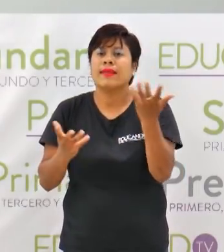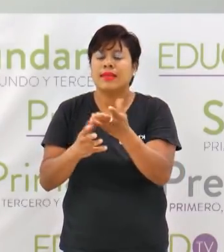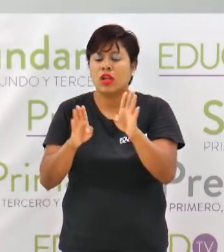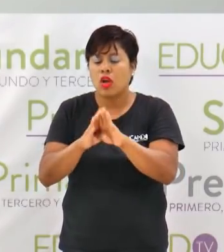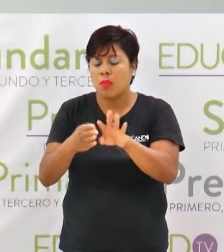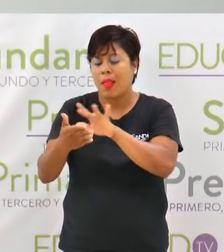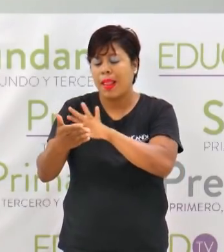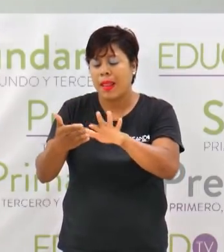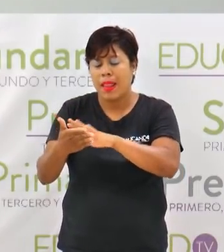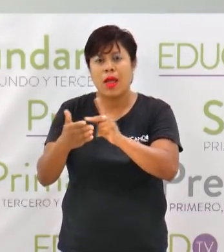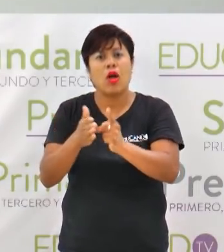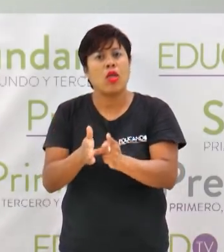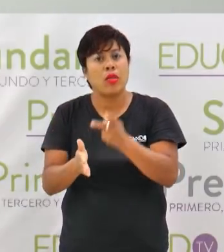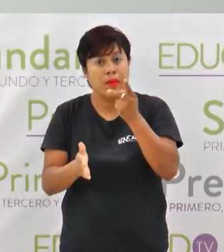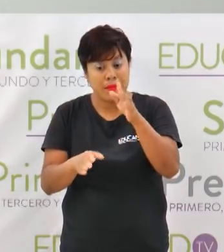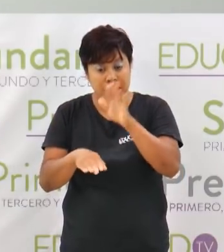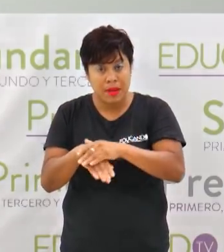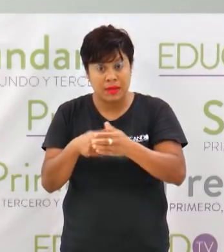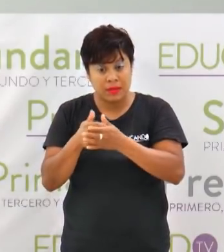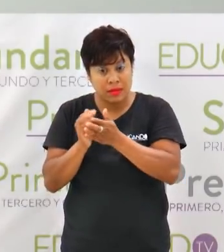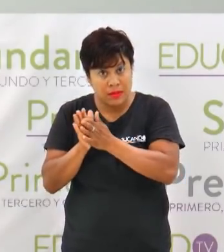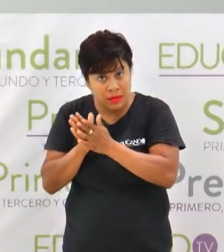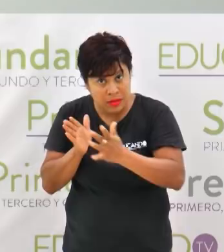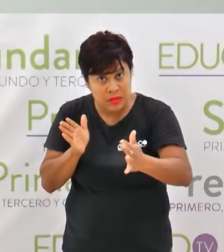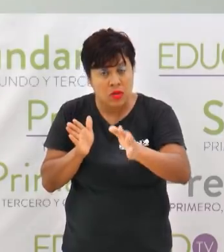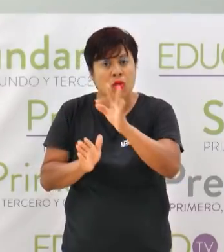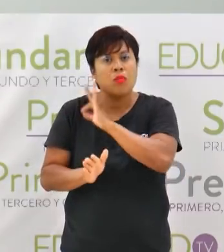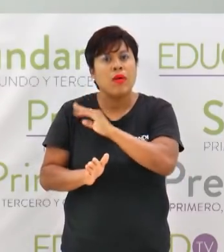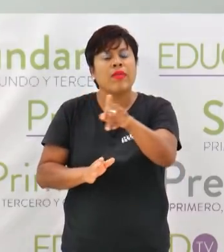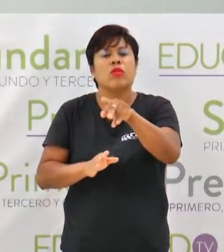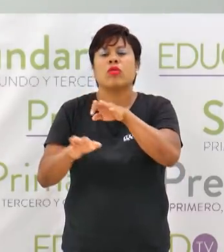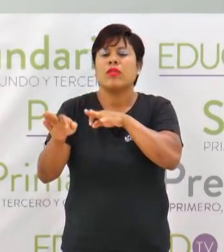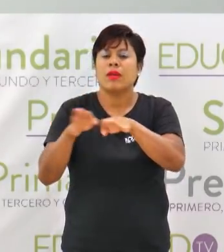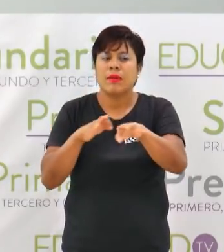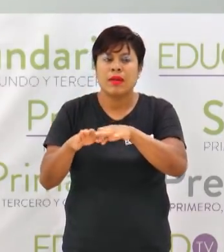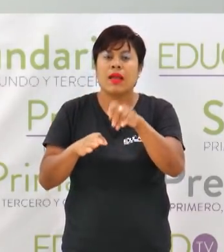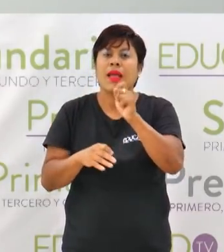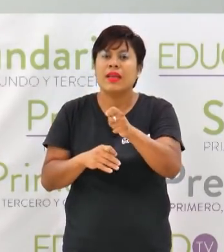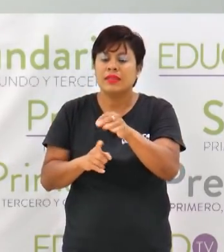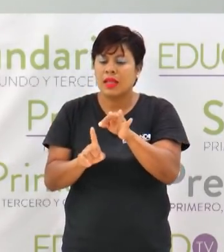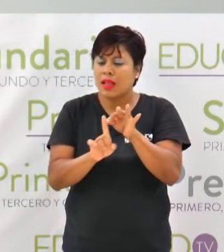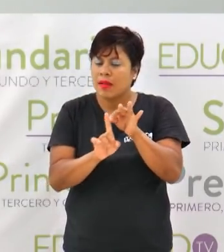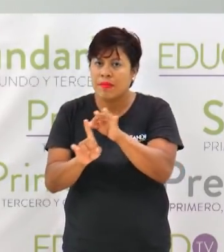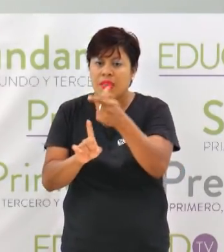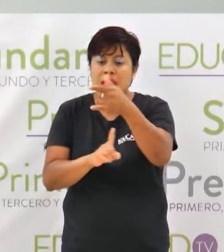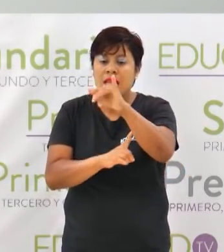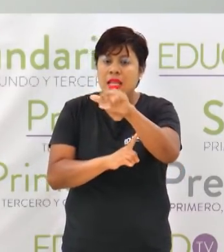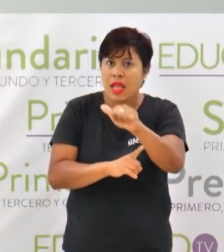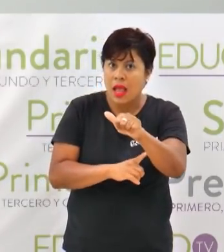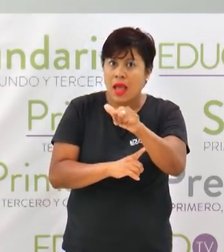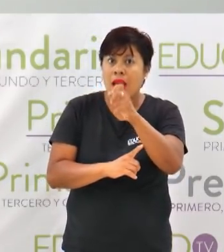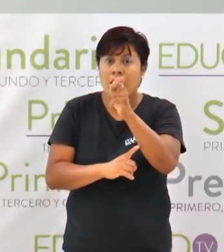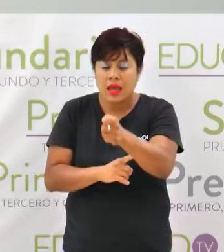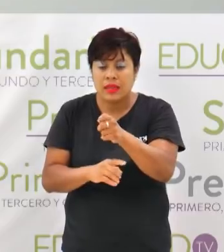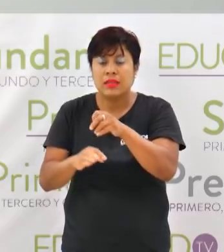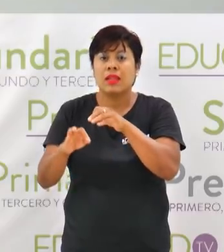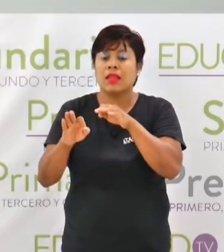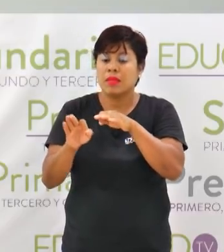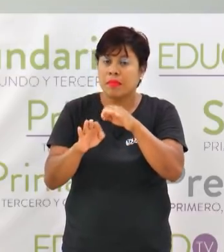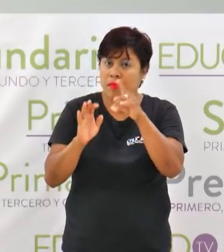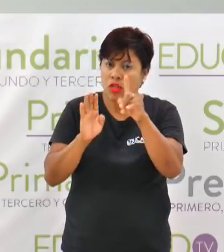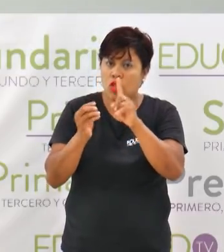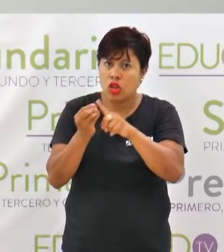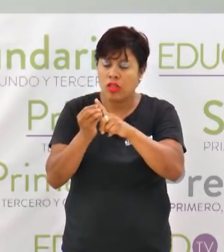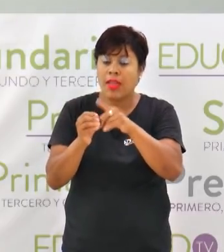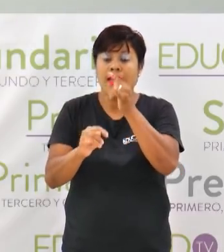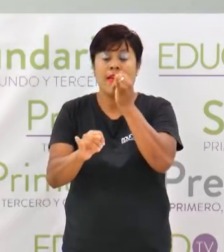un repaso un poquito más extenso, puedes trabajarlo en lo que son las guías, en la página de